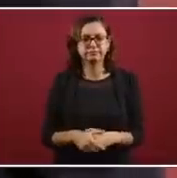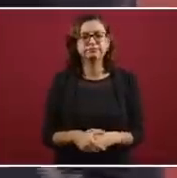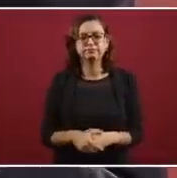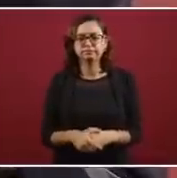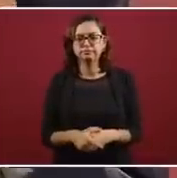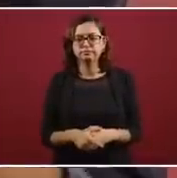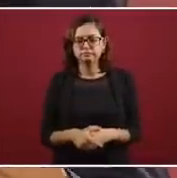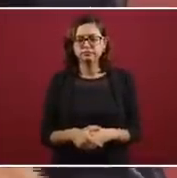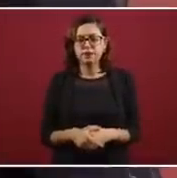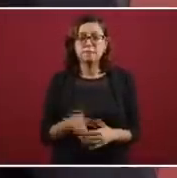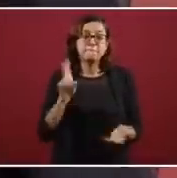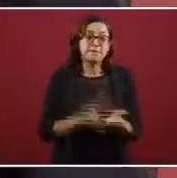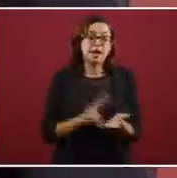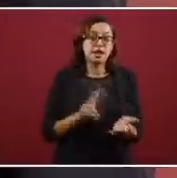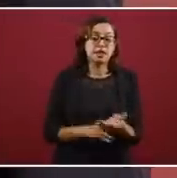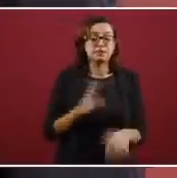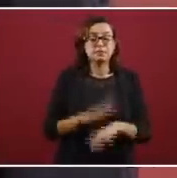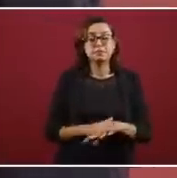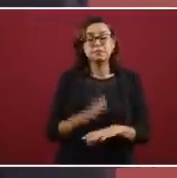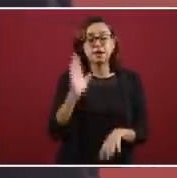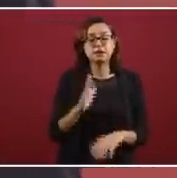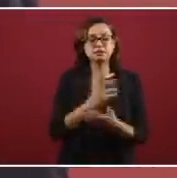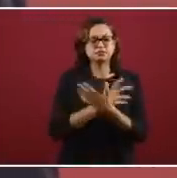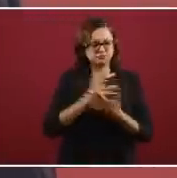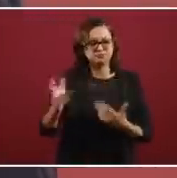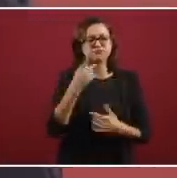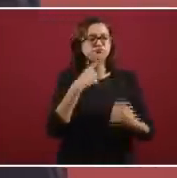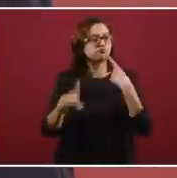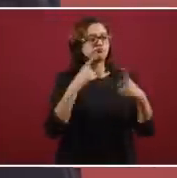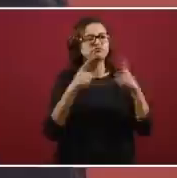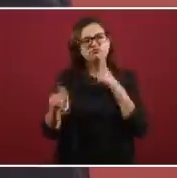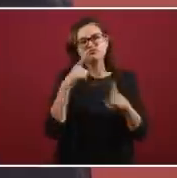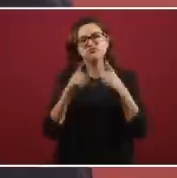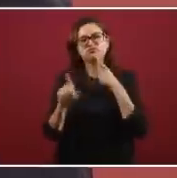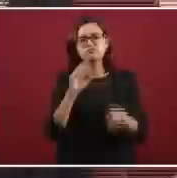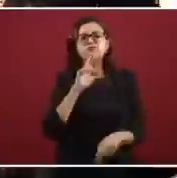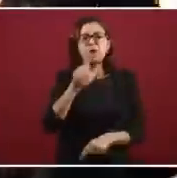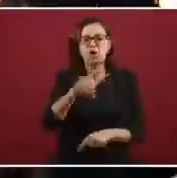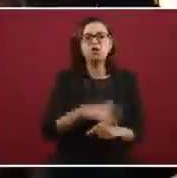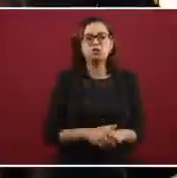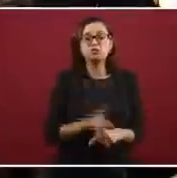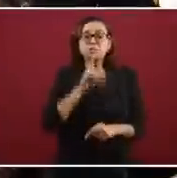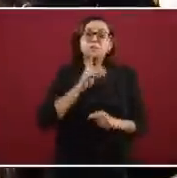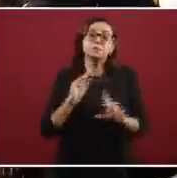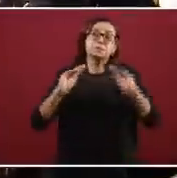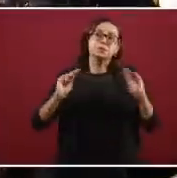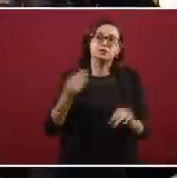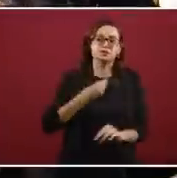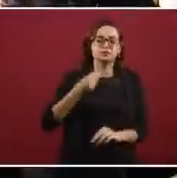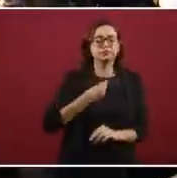Vale más el exceso que el silencio